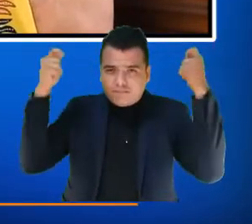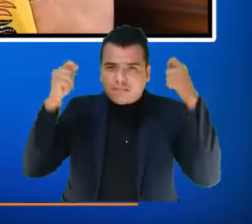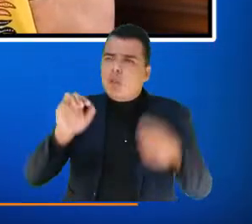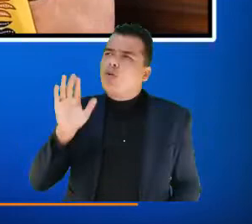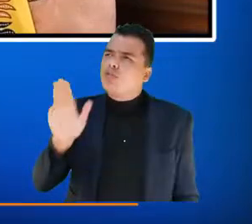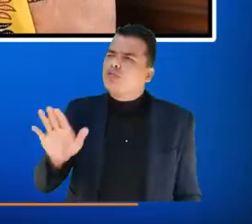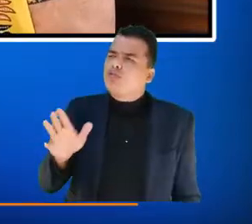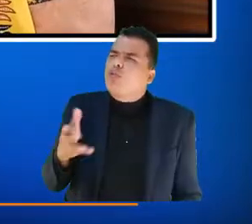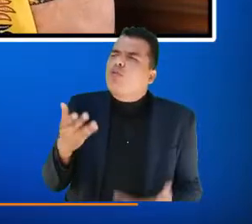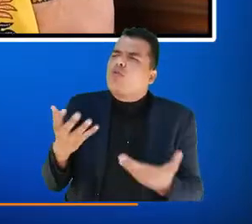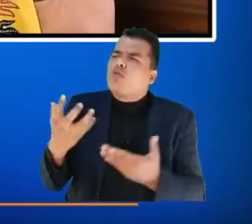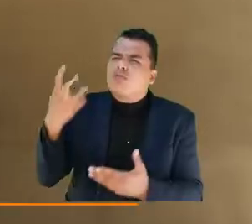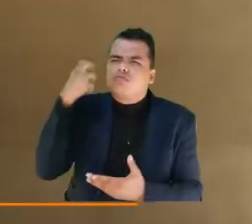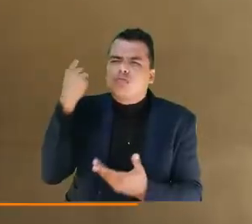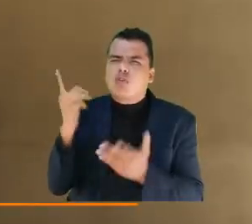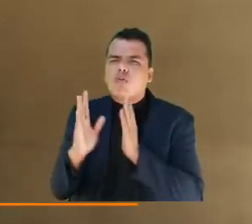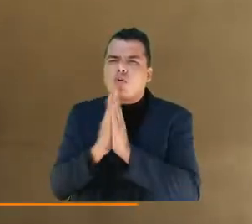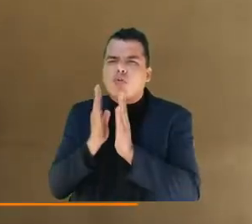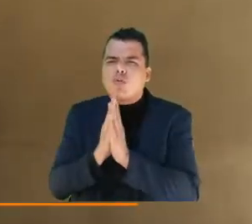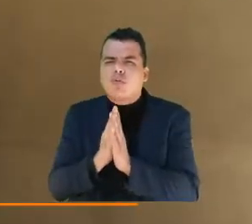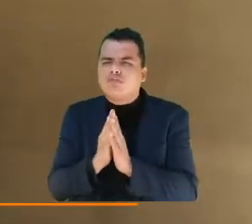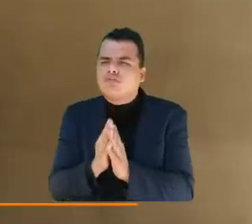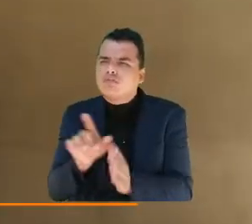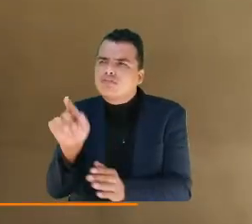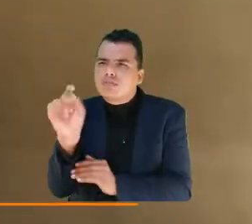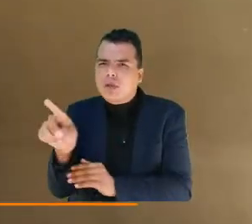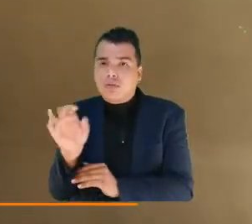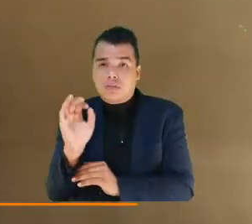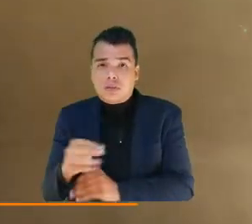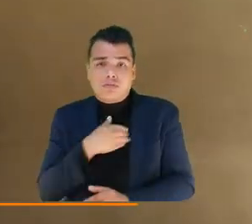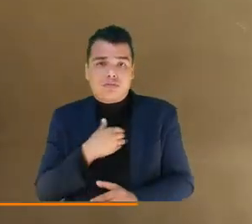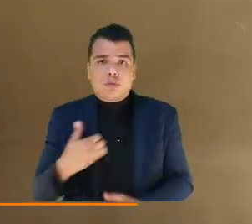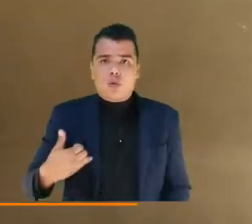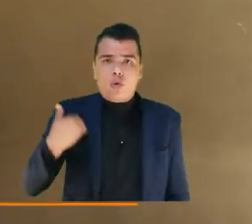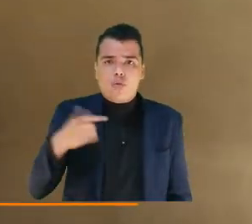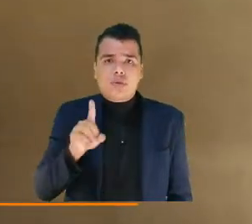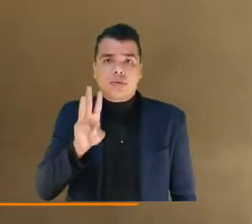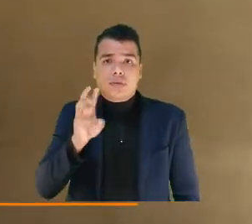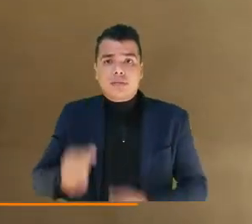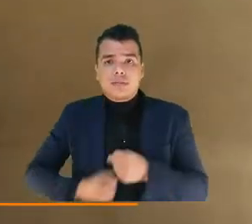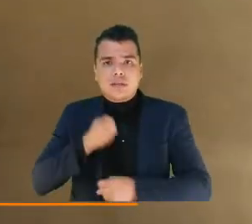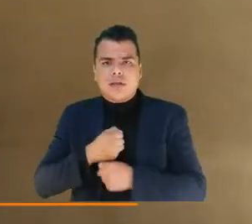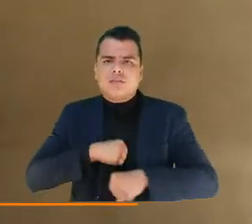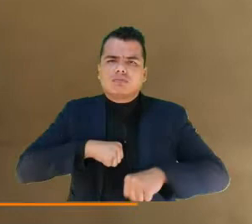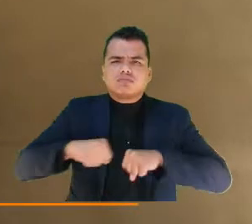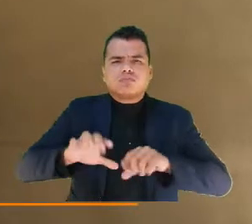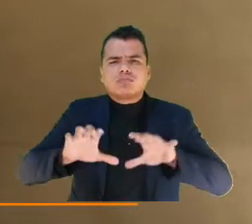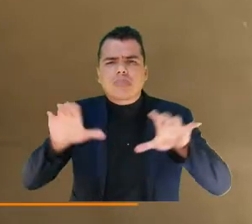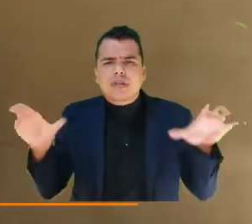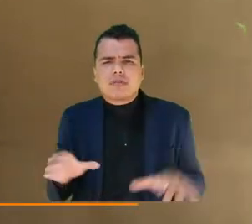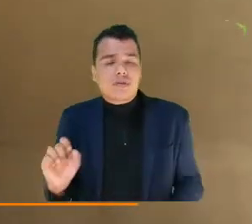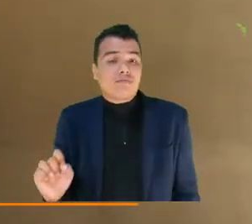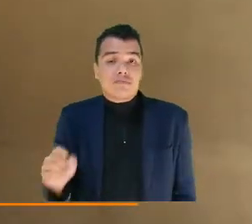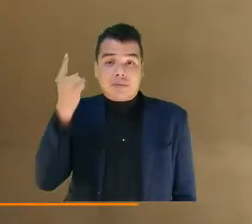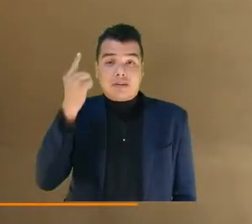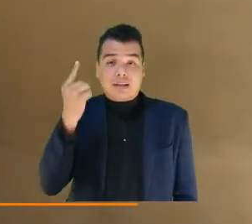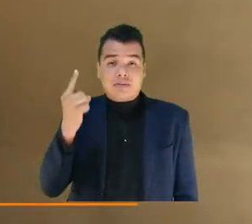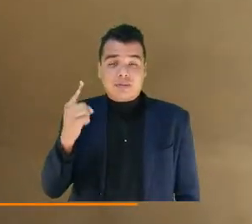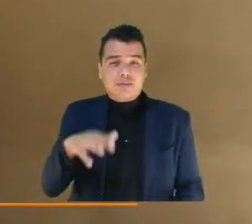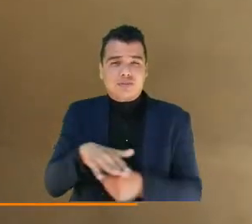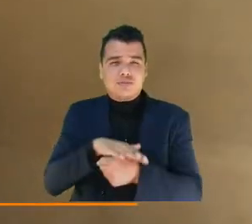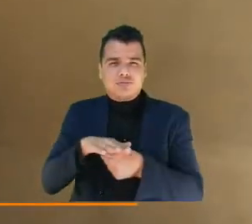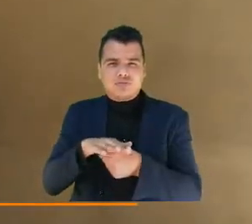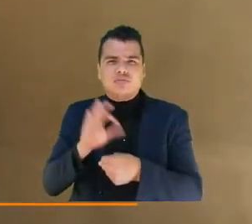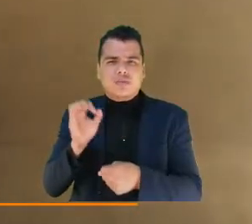fue esa parte de su vida? Bueno, yo empecé desde los 13 años. La primera